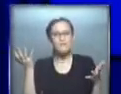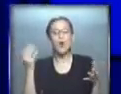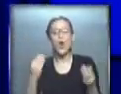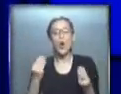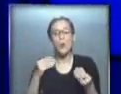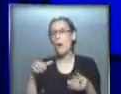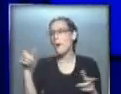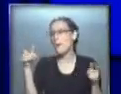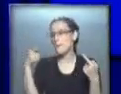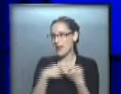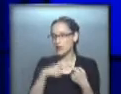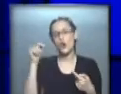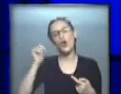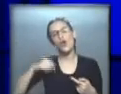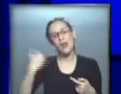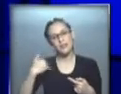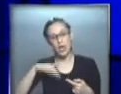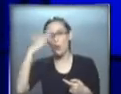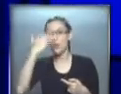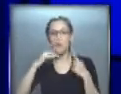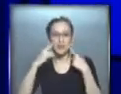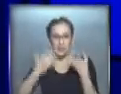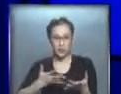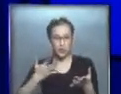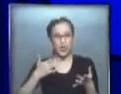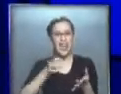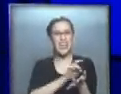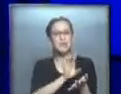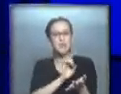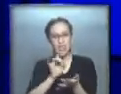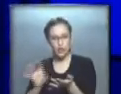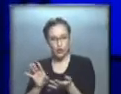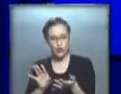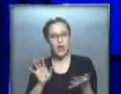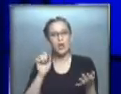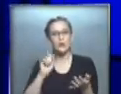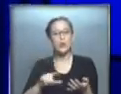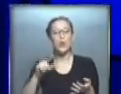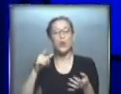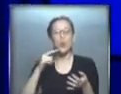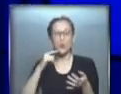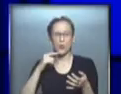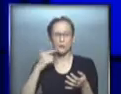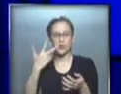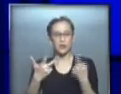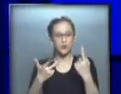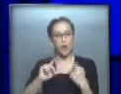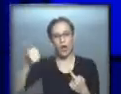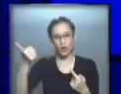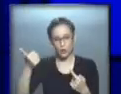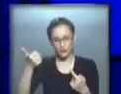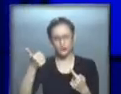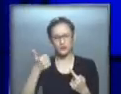vive un partido lo cierto es que argentina hoy en la última presentación de eliminatorias sudamericanas como local en el monumental terminó ganando 3 a 1 frente a perú